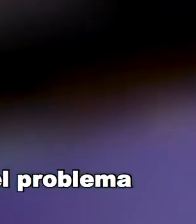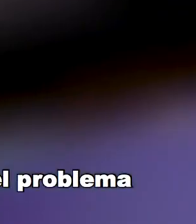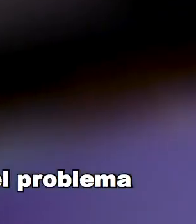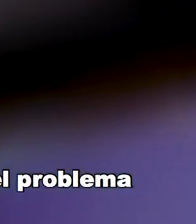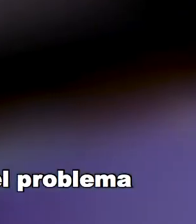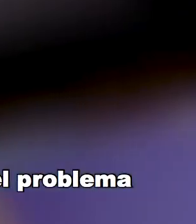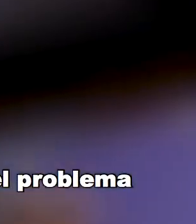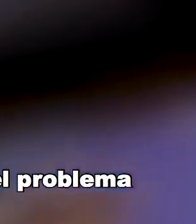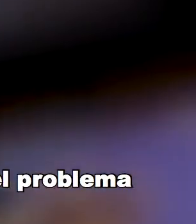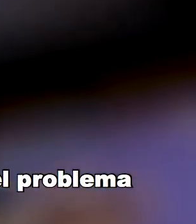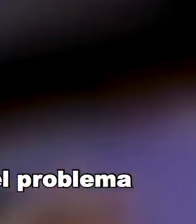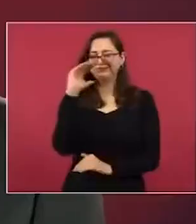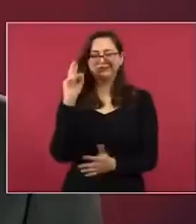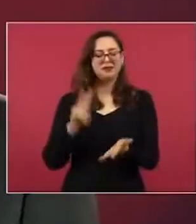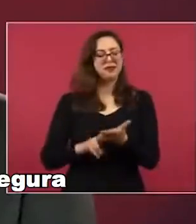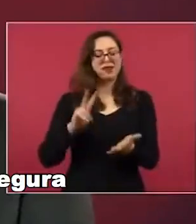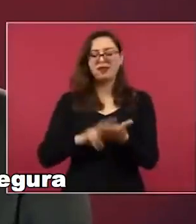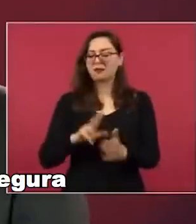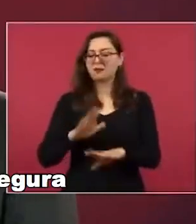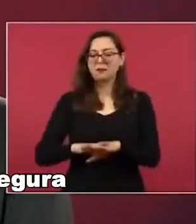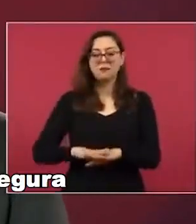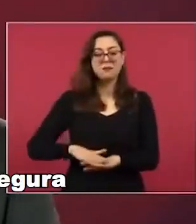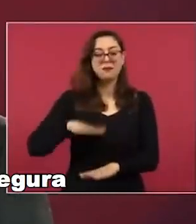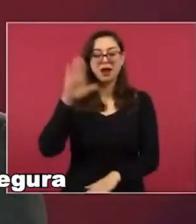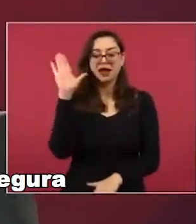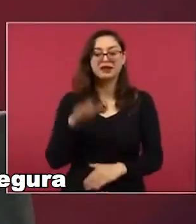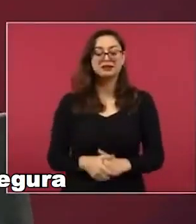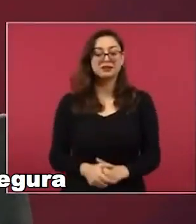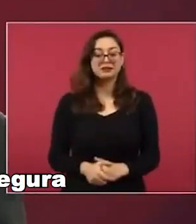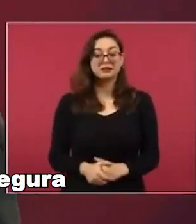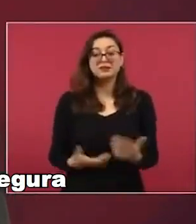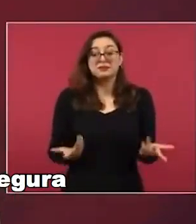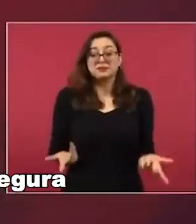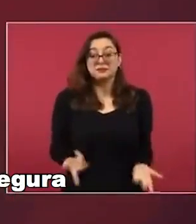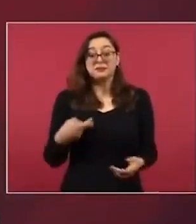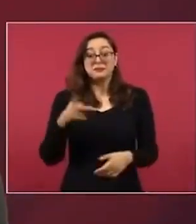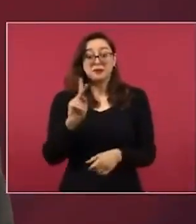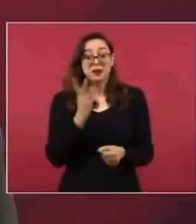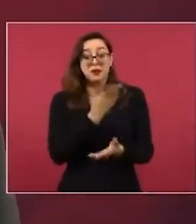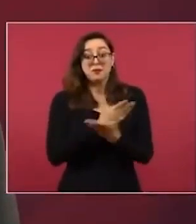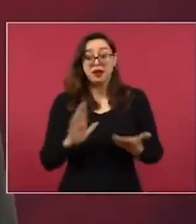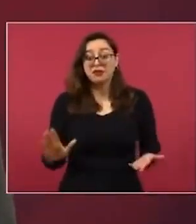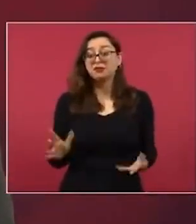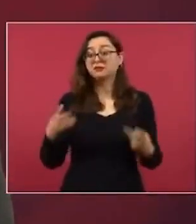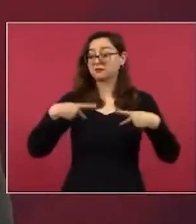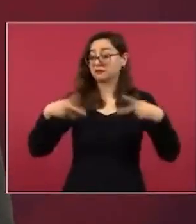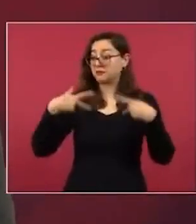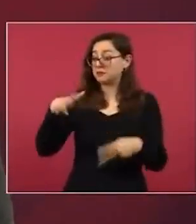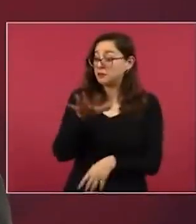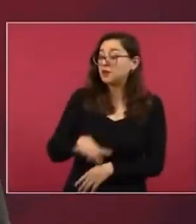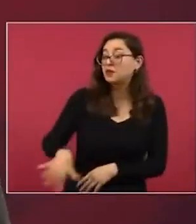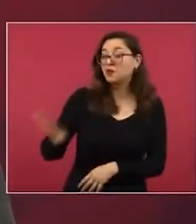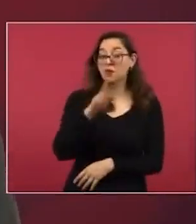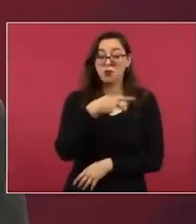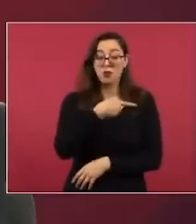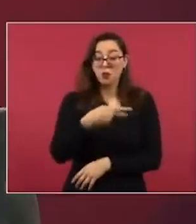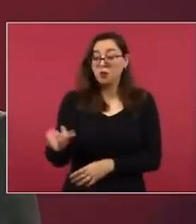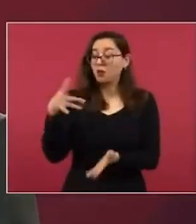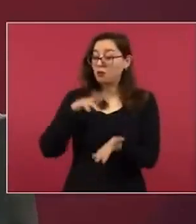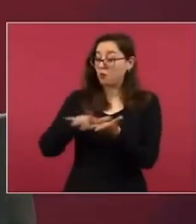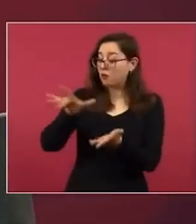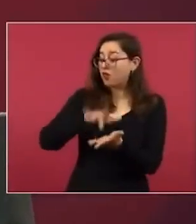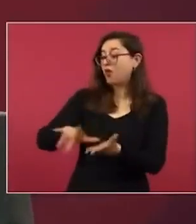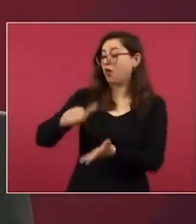vuelven de derecha. Y viene el problema. Ayudando a los pobres va uno a la segura, porque ya sabe